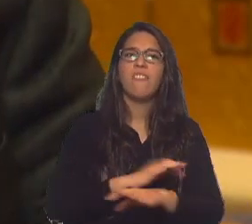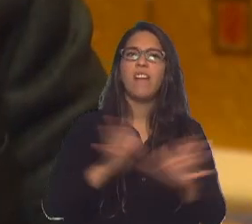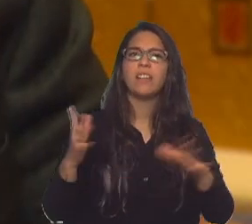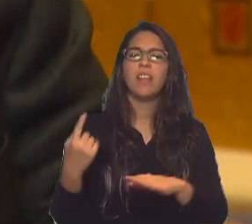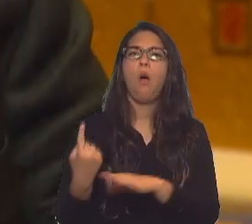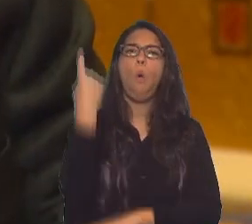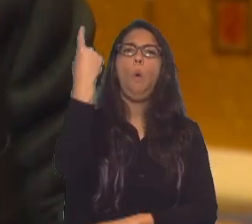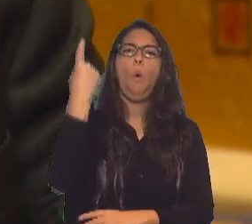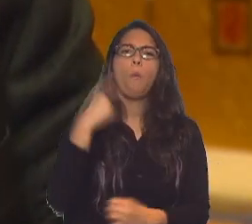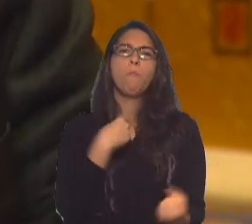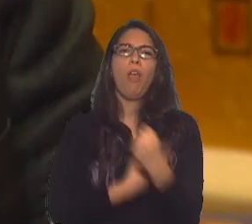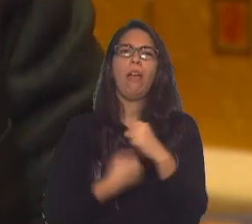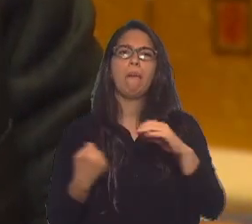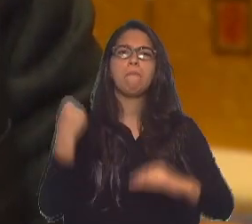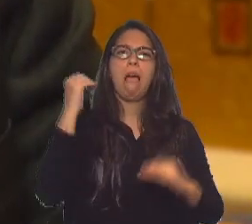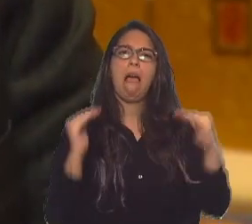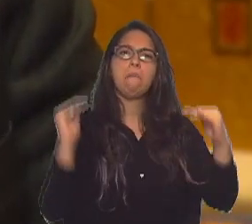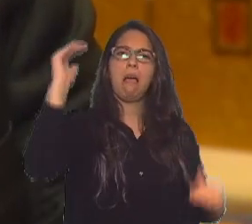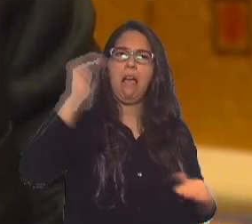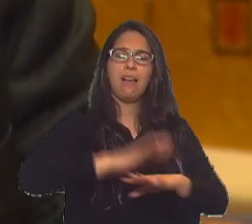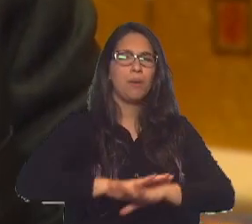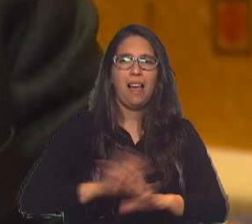hegemonías políticas.